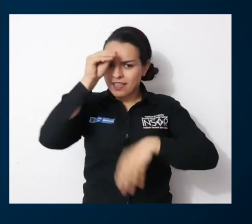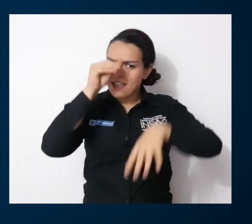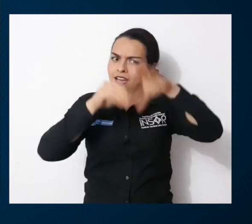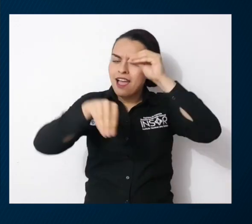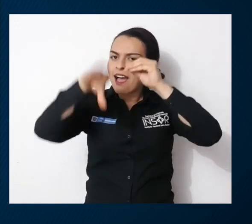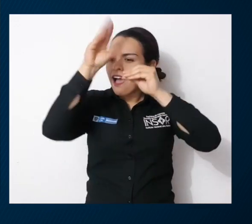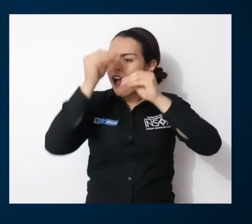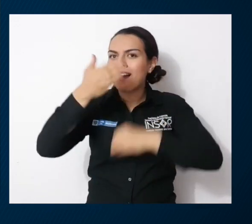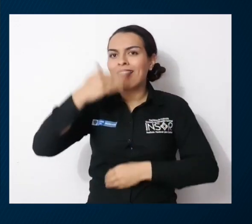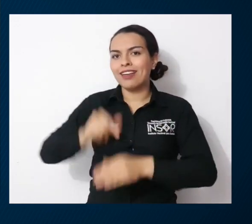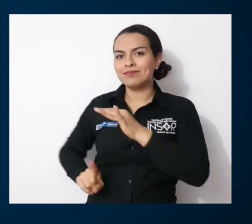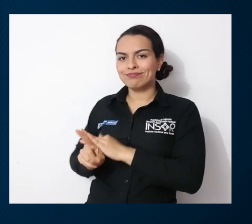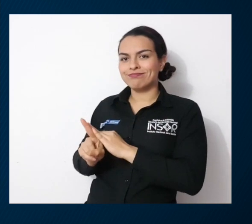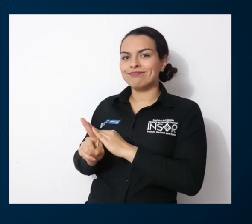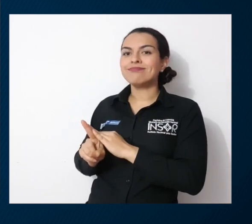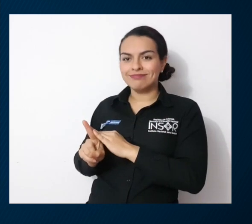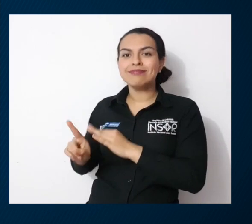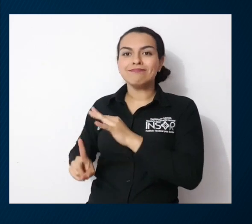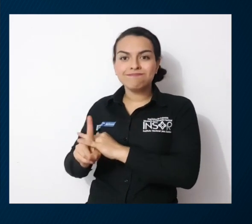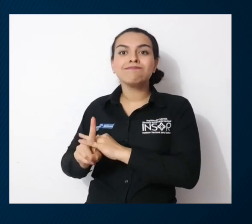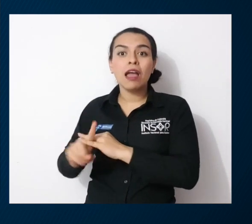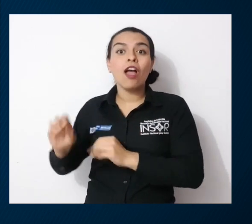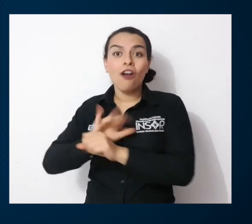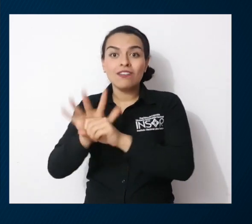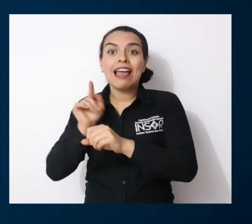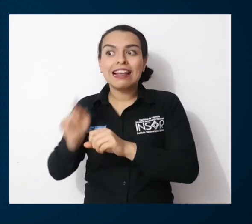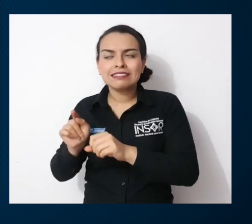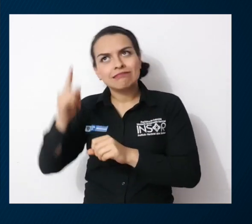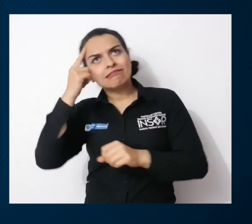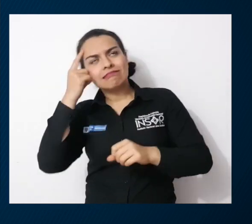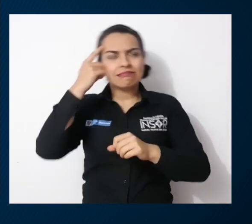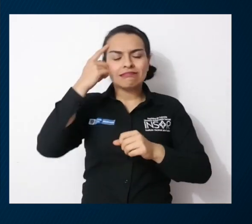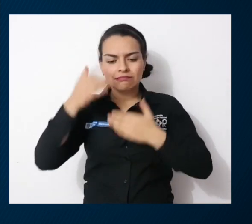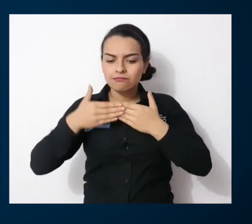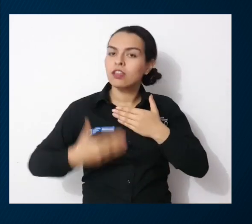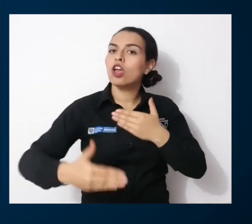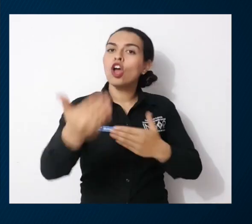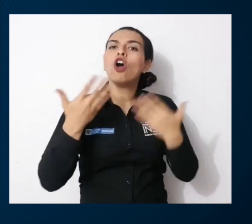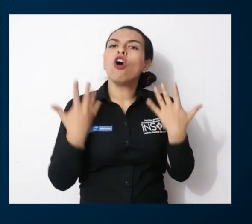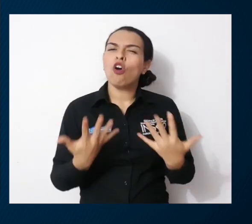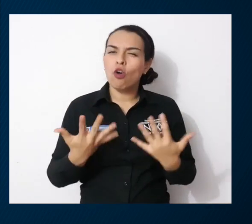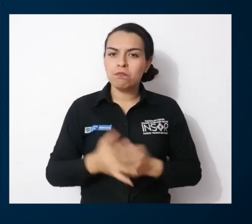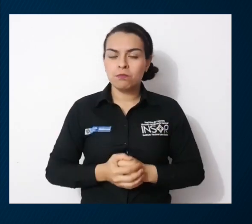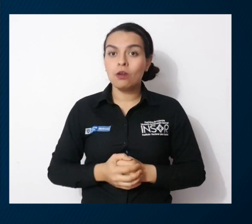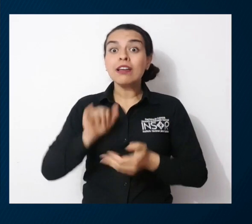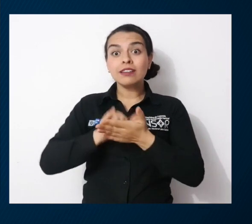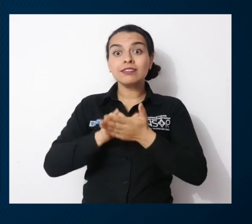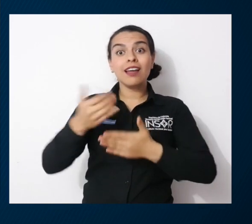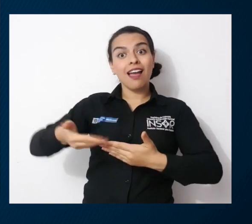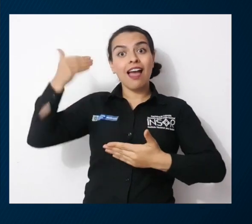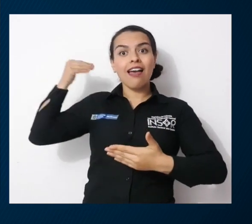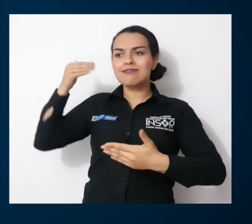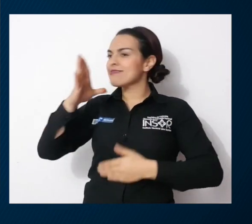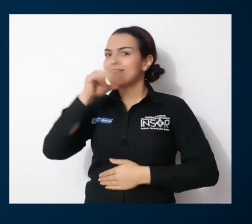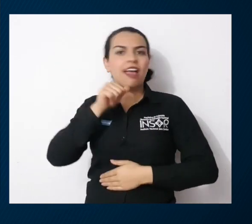de esta pandemia. No podemos volver a los momentos en los que en los que no generábamos